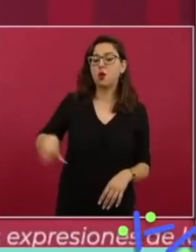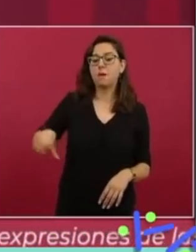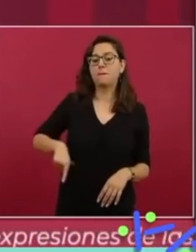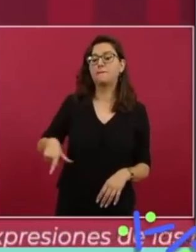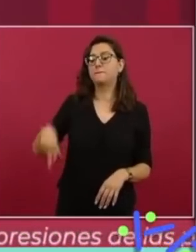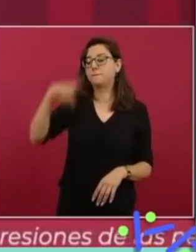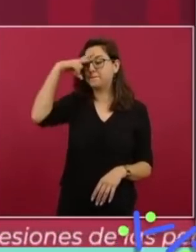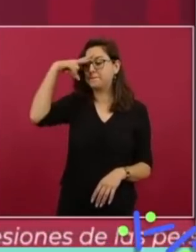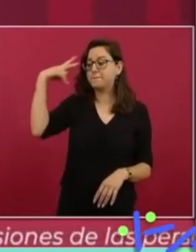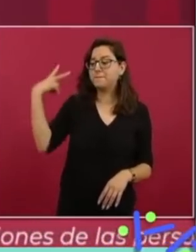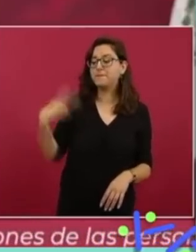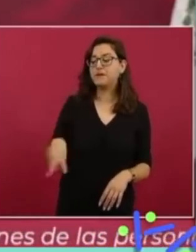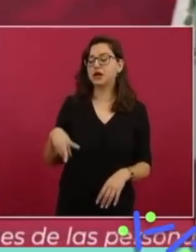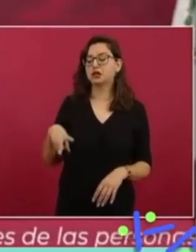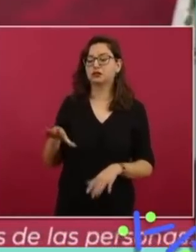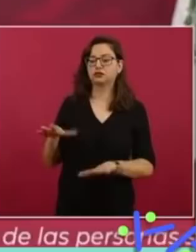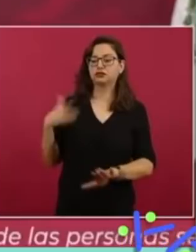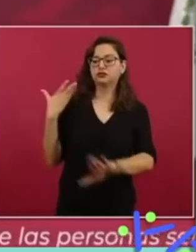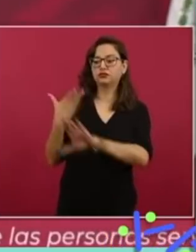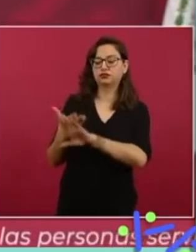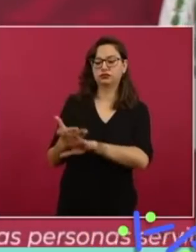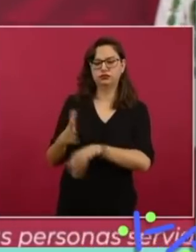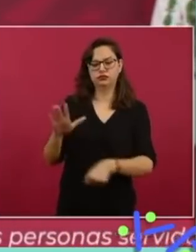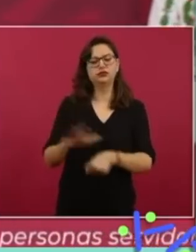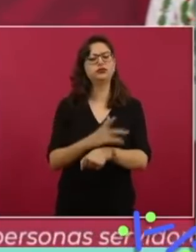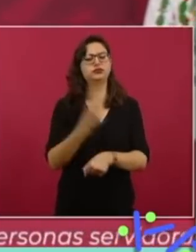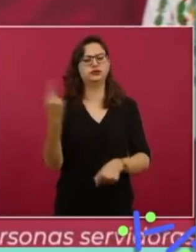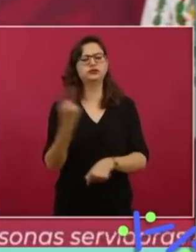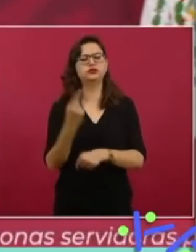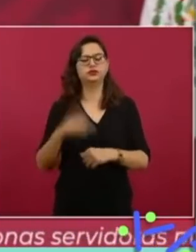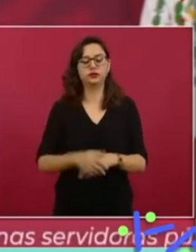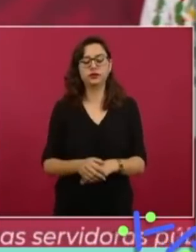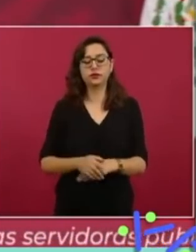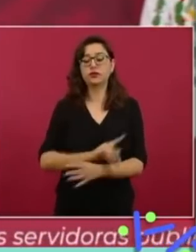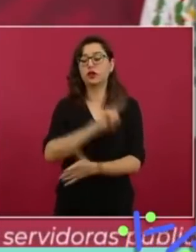que con la iniciativa eléctrica